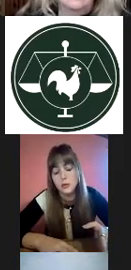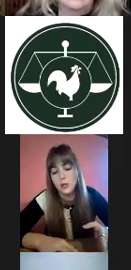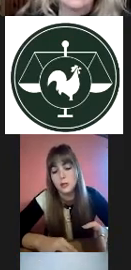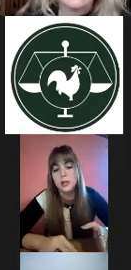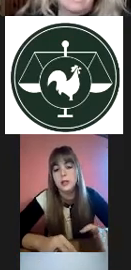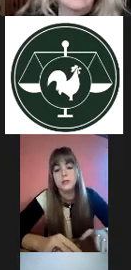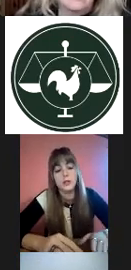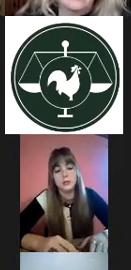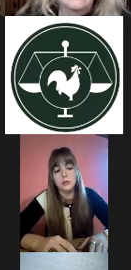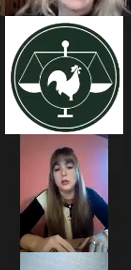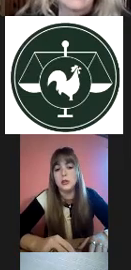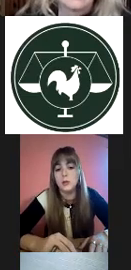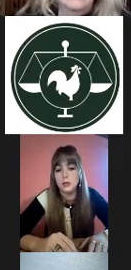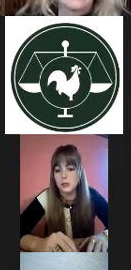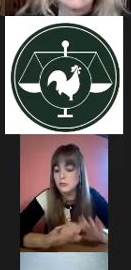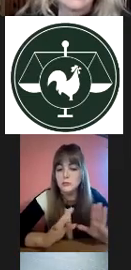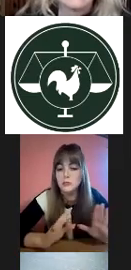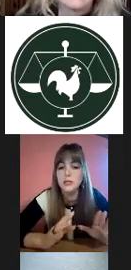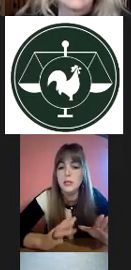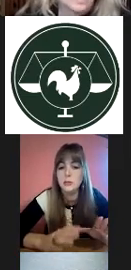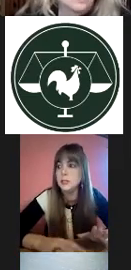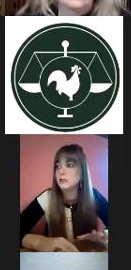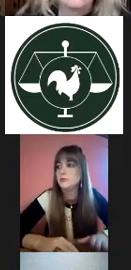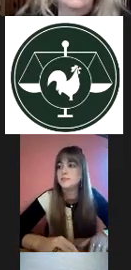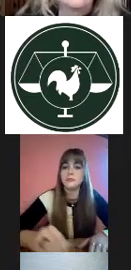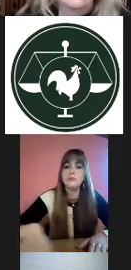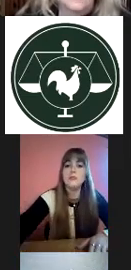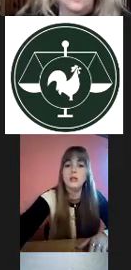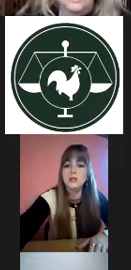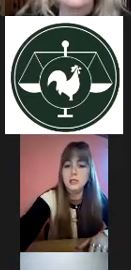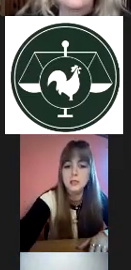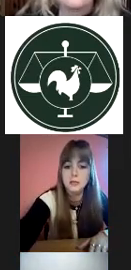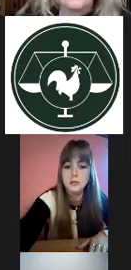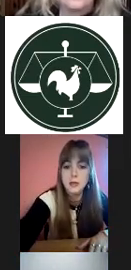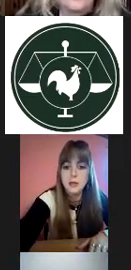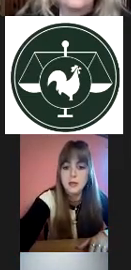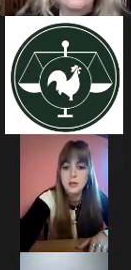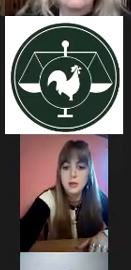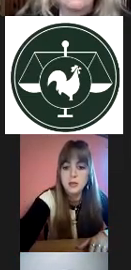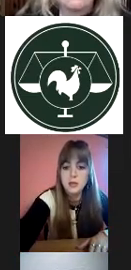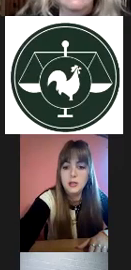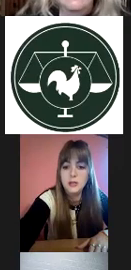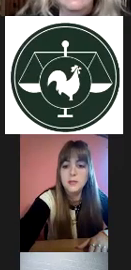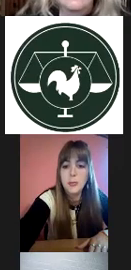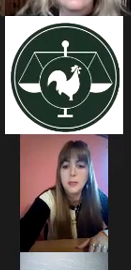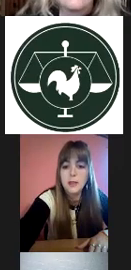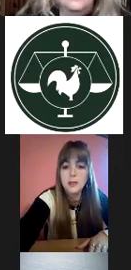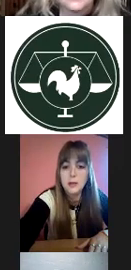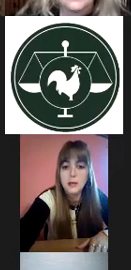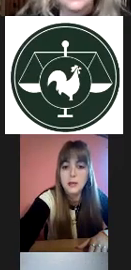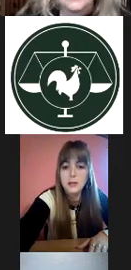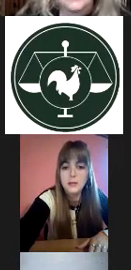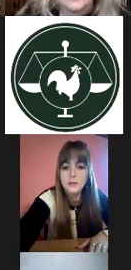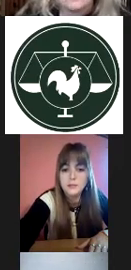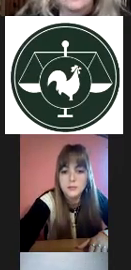funcionario público, porque es un delito como cualquier otro, básicamente eso. Así que sí, coincido. A